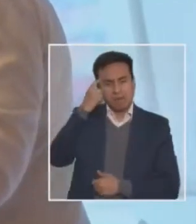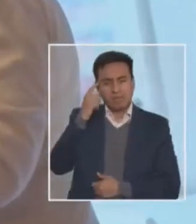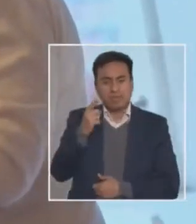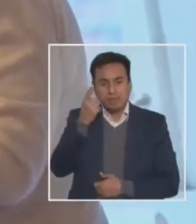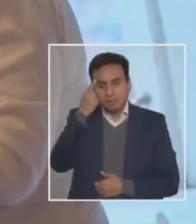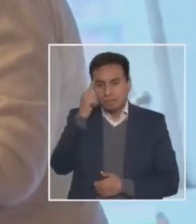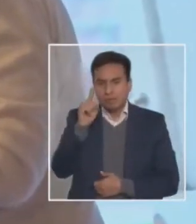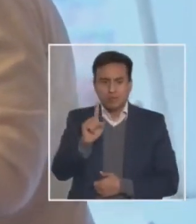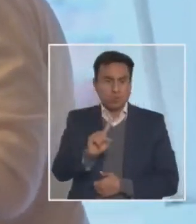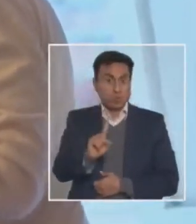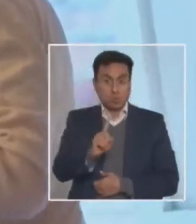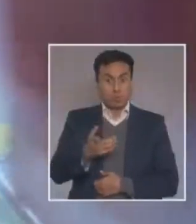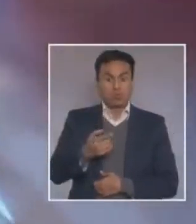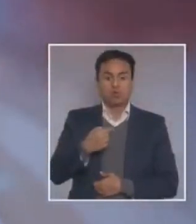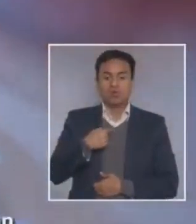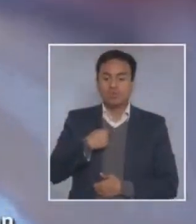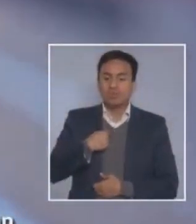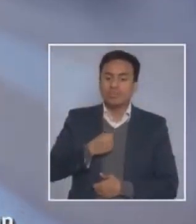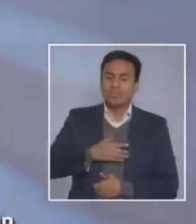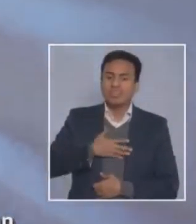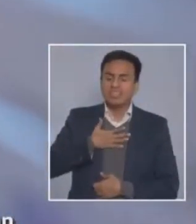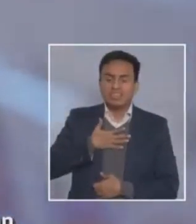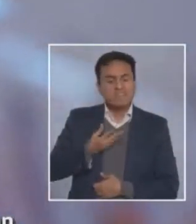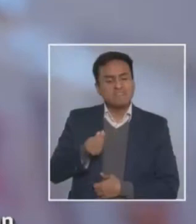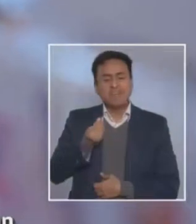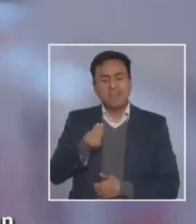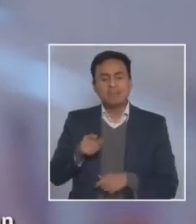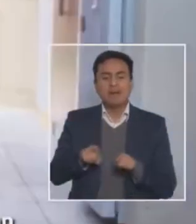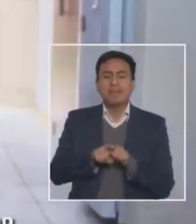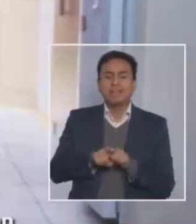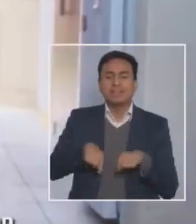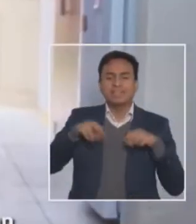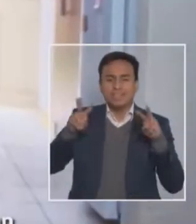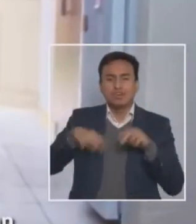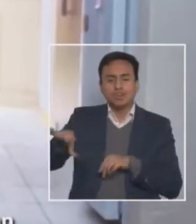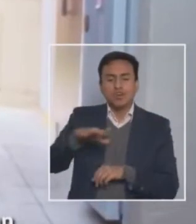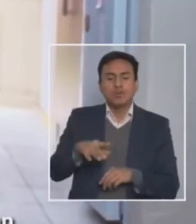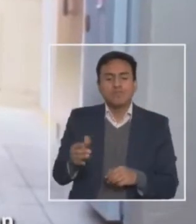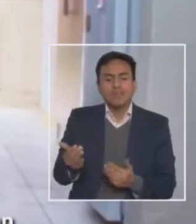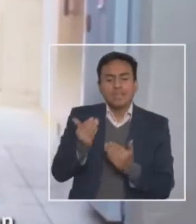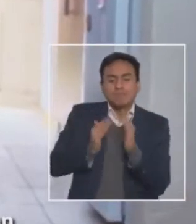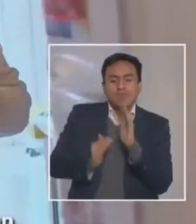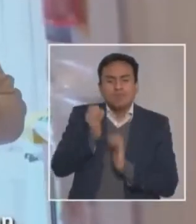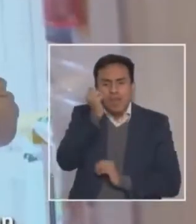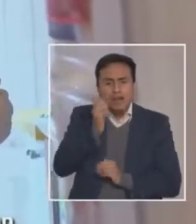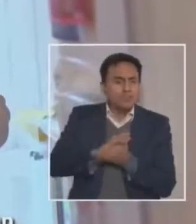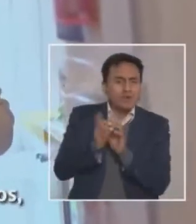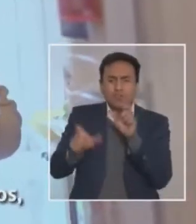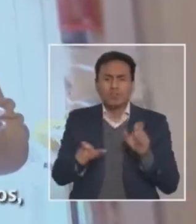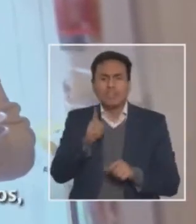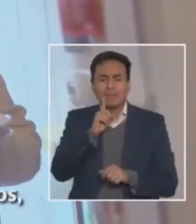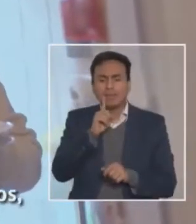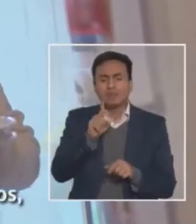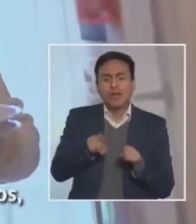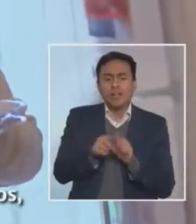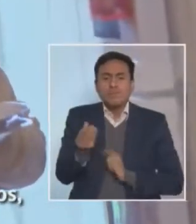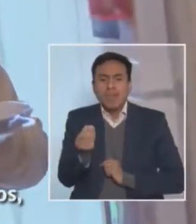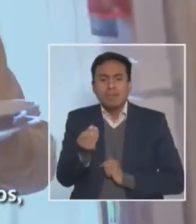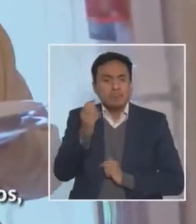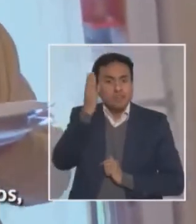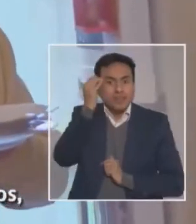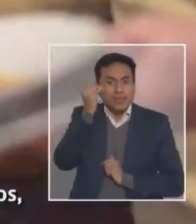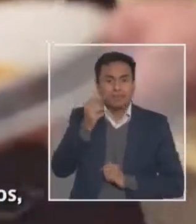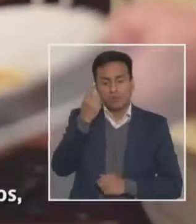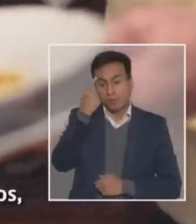pero no por yo me sentía súper bien y los chiquillos me querían me cuidaban todos tenemos miedo que